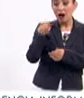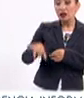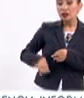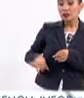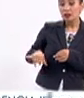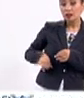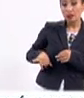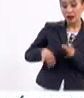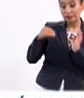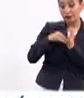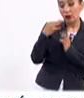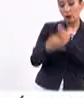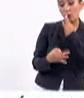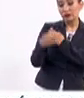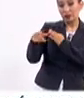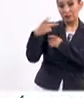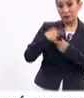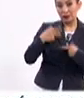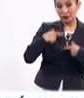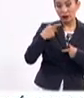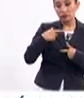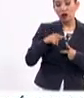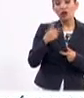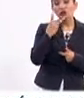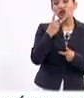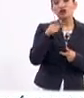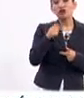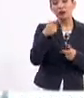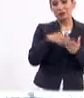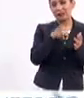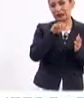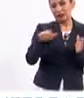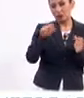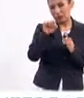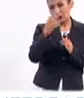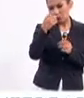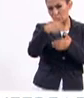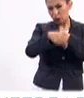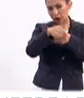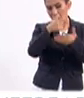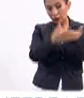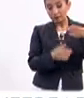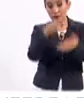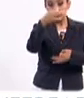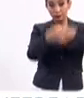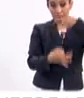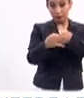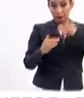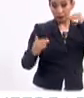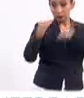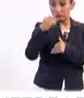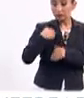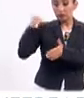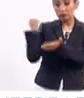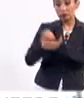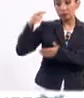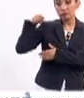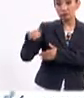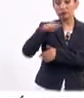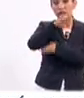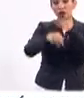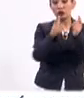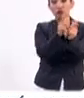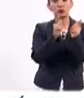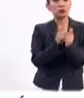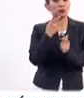interesado, el juicio ciudadano 12.624, en el cual el tribunal obligó a los partidos políticos de todas las